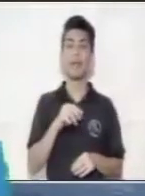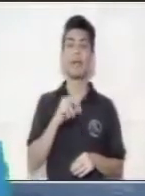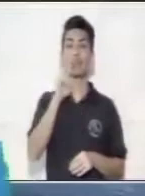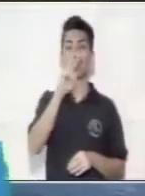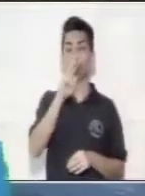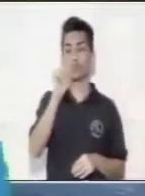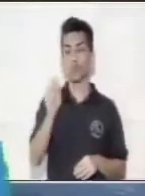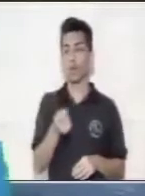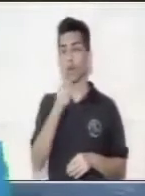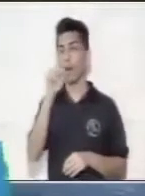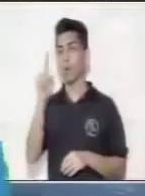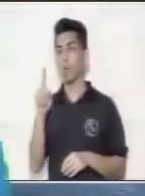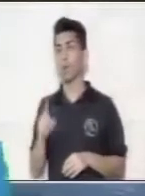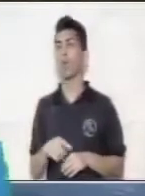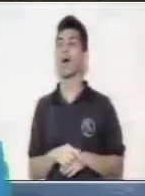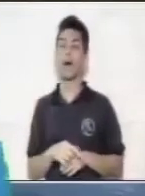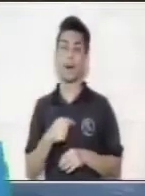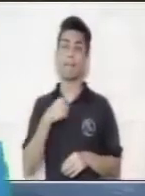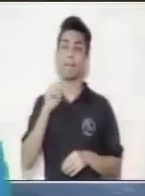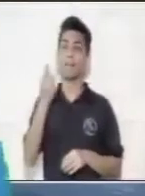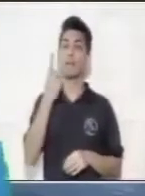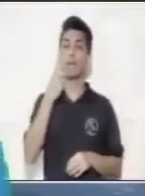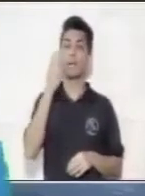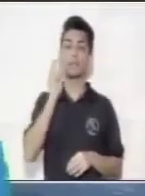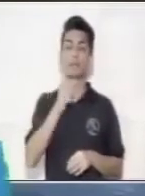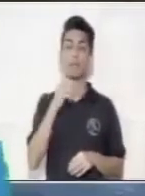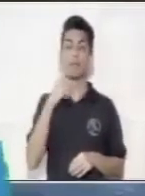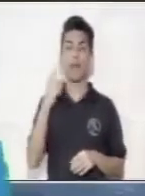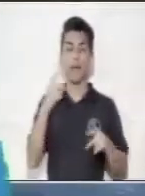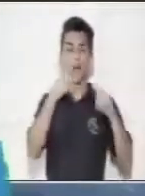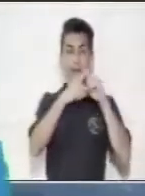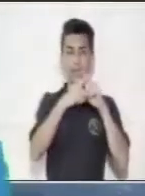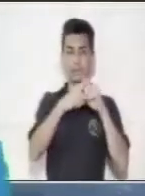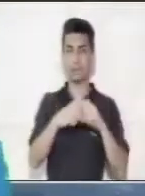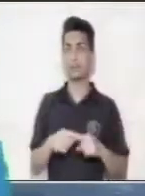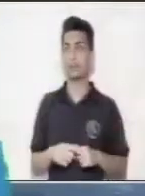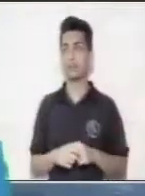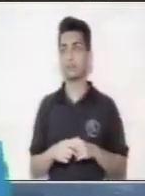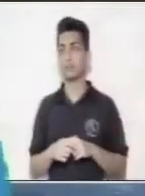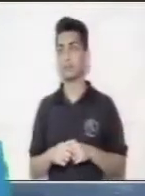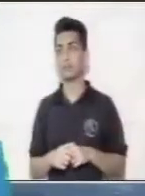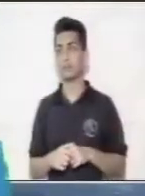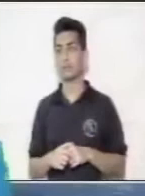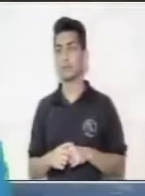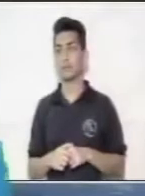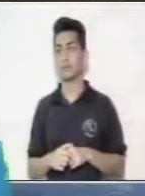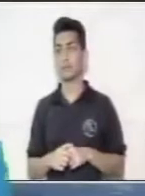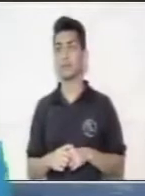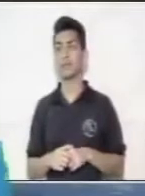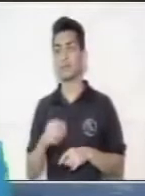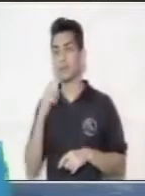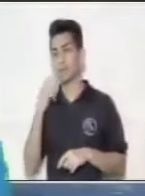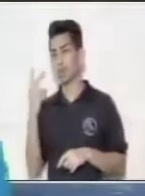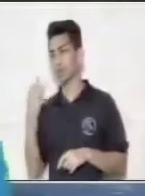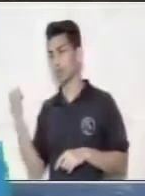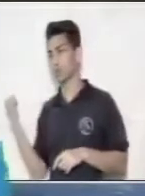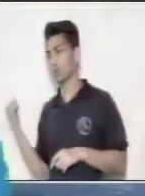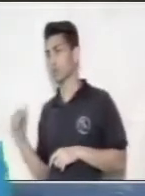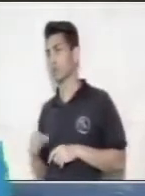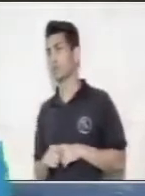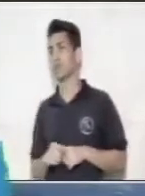1, veamos que la primera coordenada corresponde al eje X. Es acá. Y